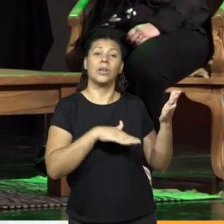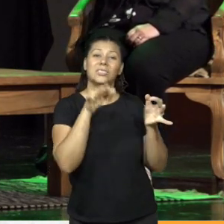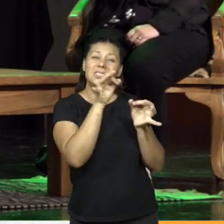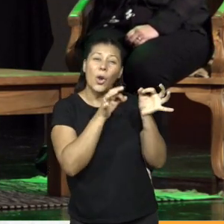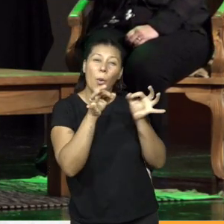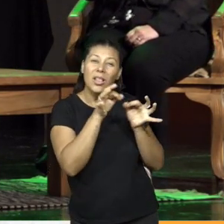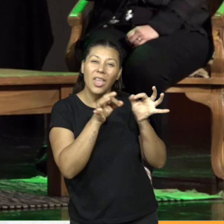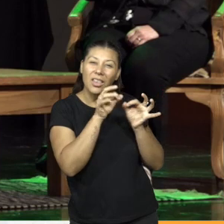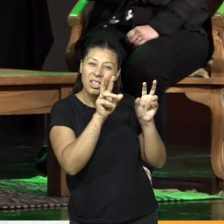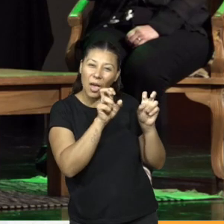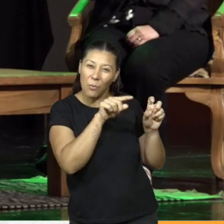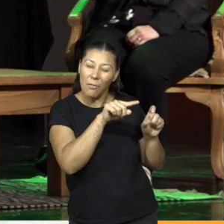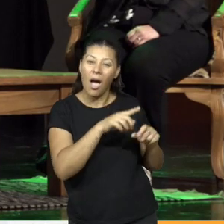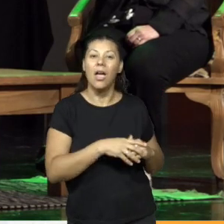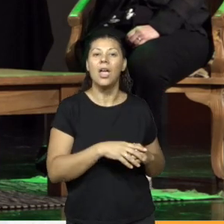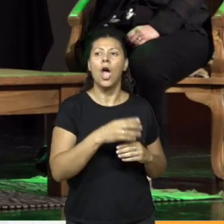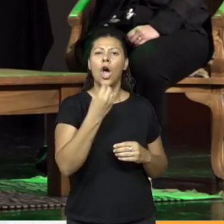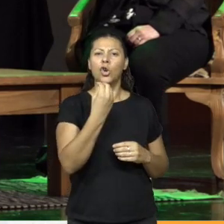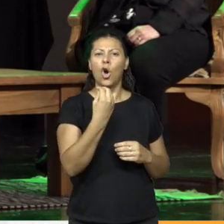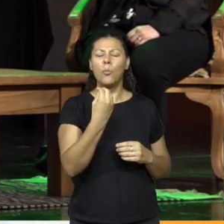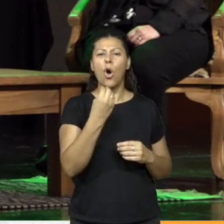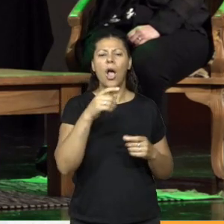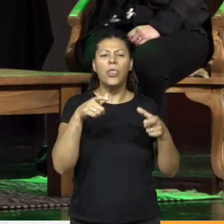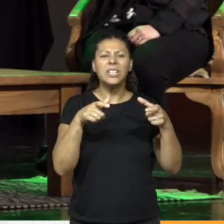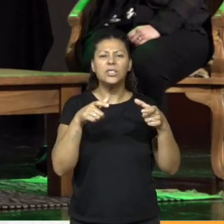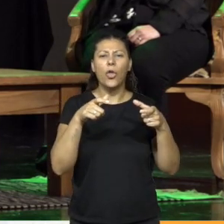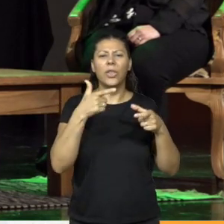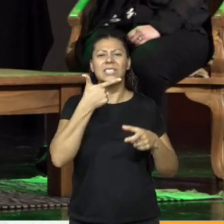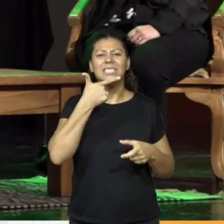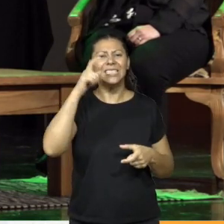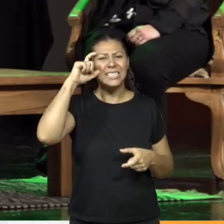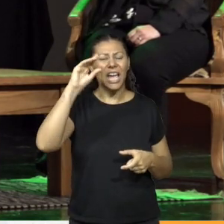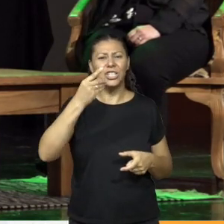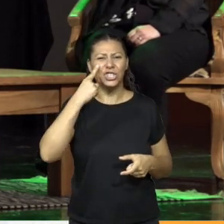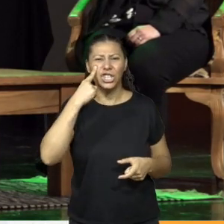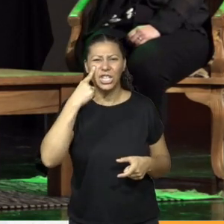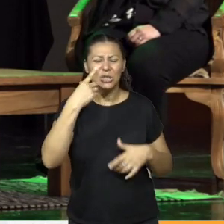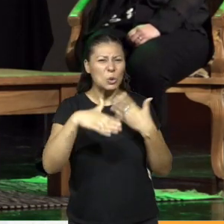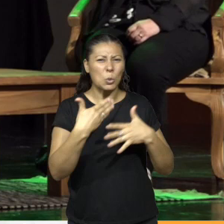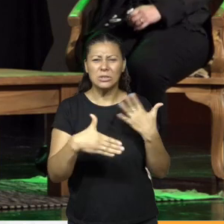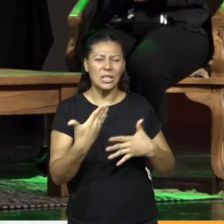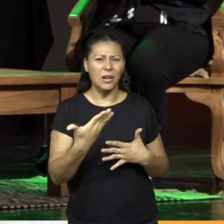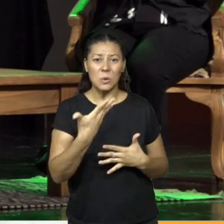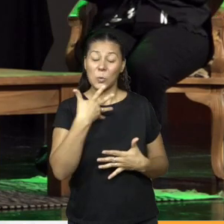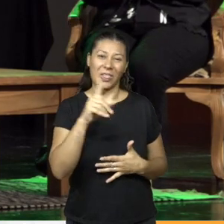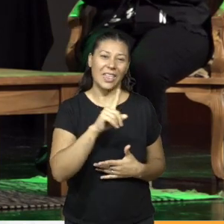la función y cómo se utiliza el disco de Secchi, que bueno, esa parte pasó un poco rápido.